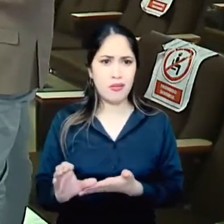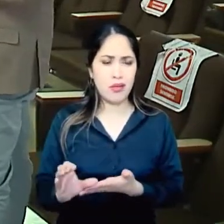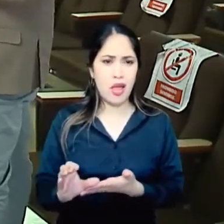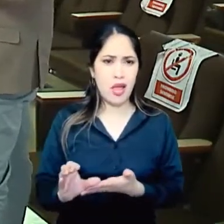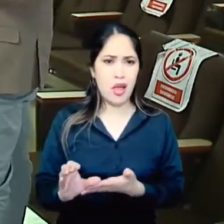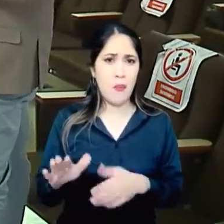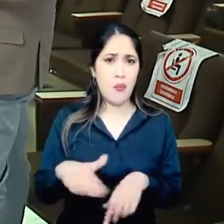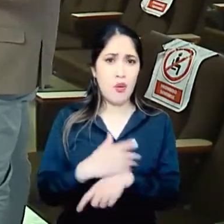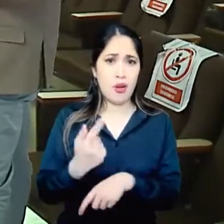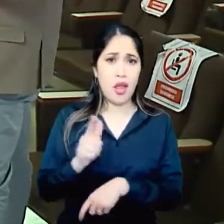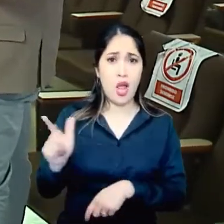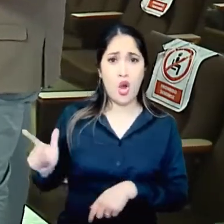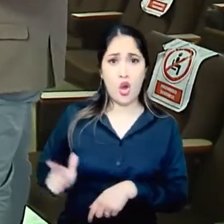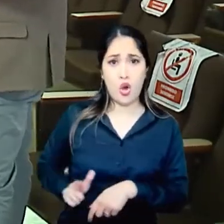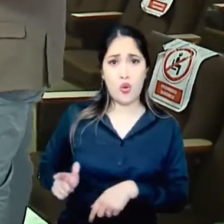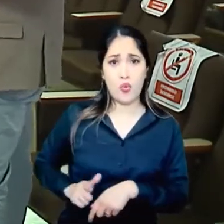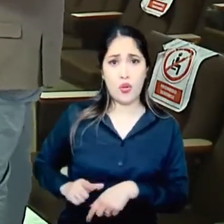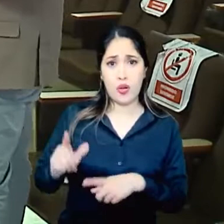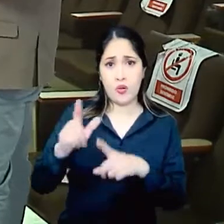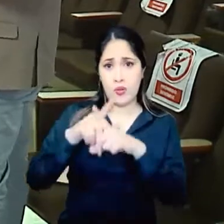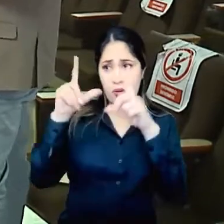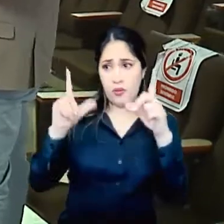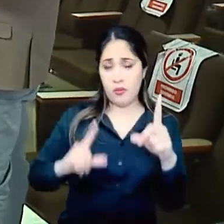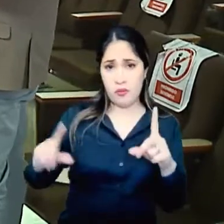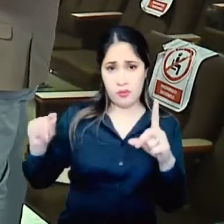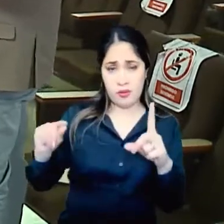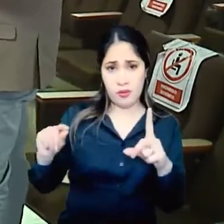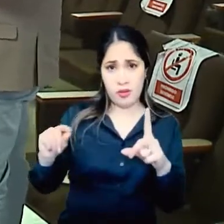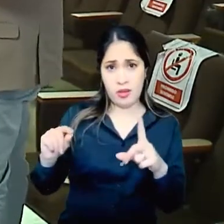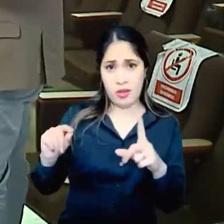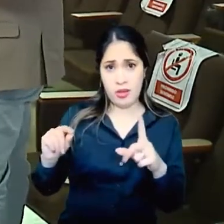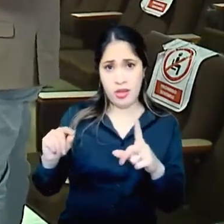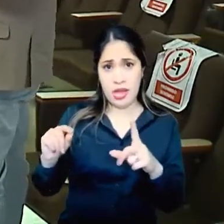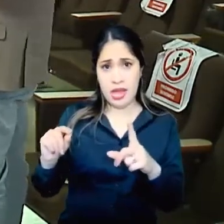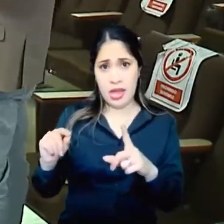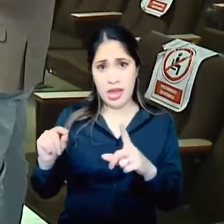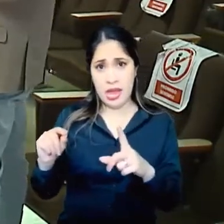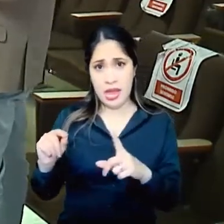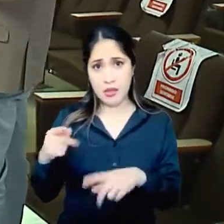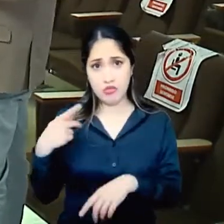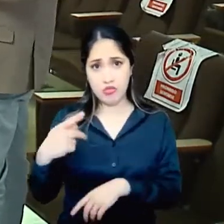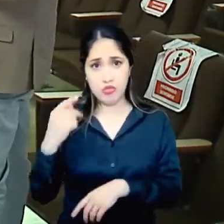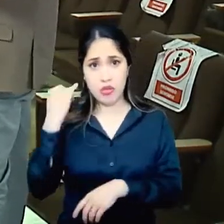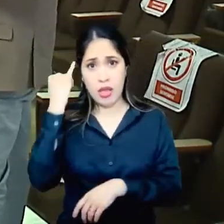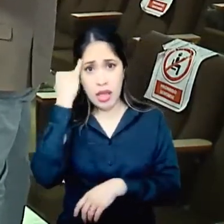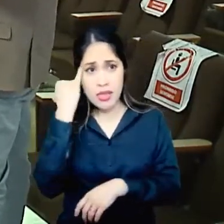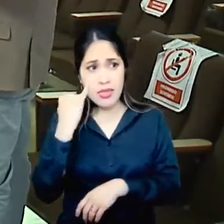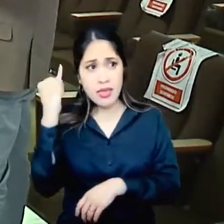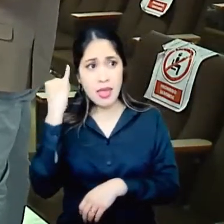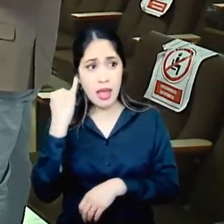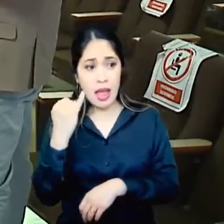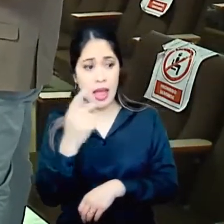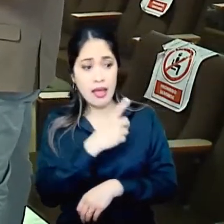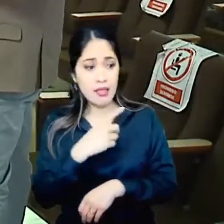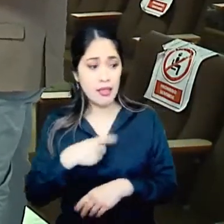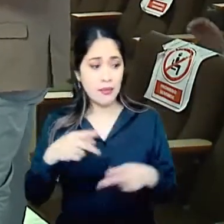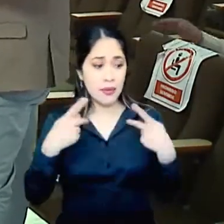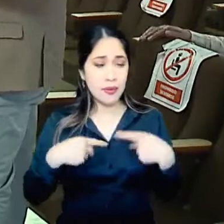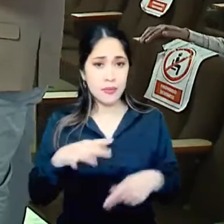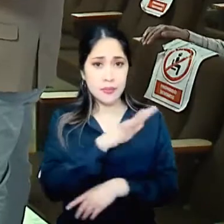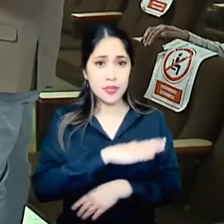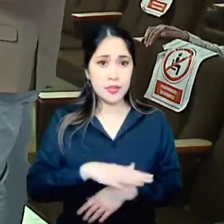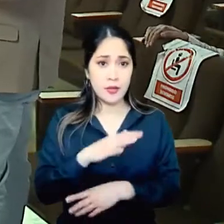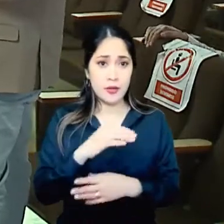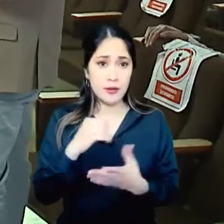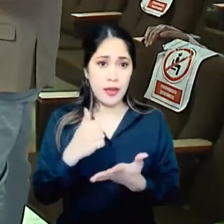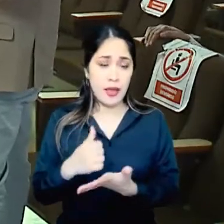ver por los intereses de los ciudadanos. Aquí vemos claramente que durante estos años pues no se ha visto por los intereses de